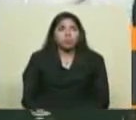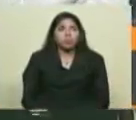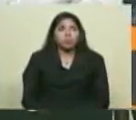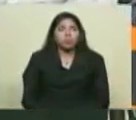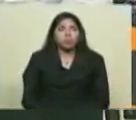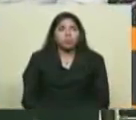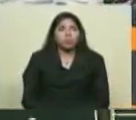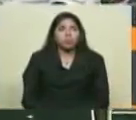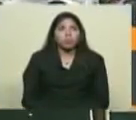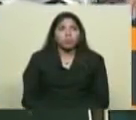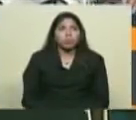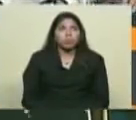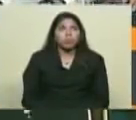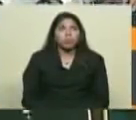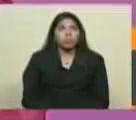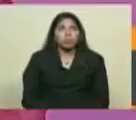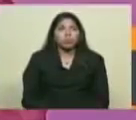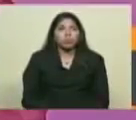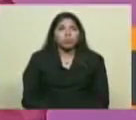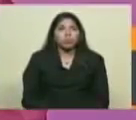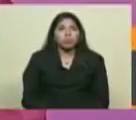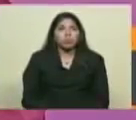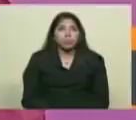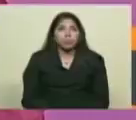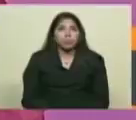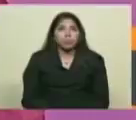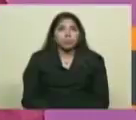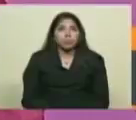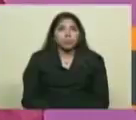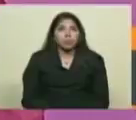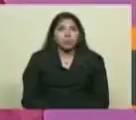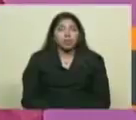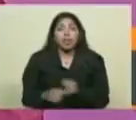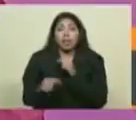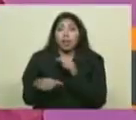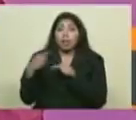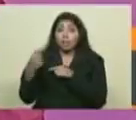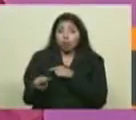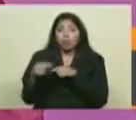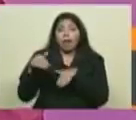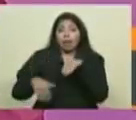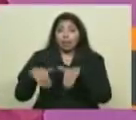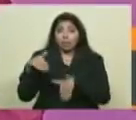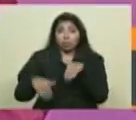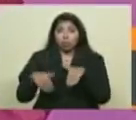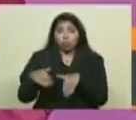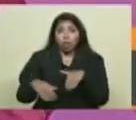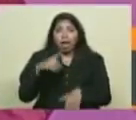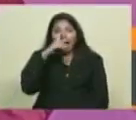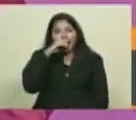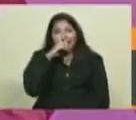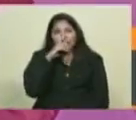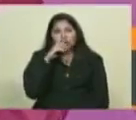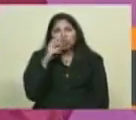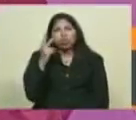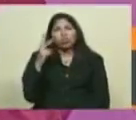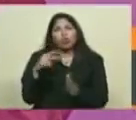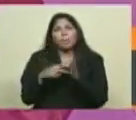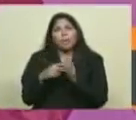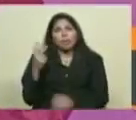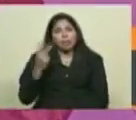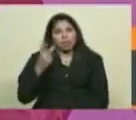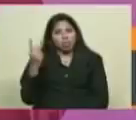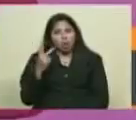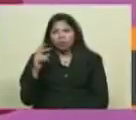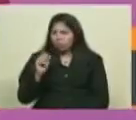Liseta Hernández del Tamacuro. Bueno, en la próxima elección de gobernadores en el año 2022,